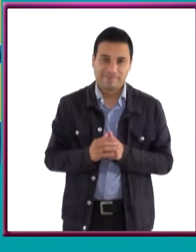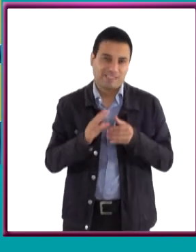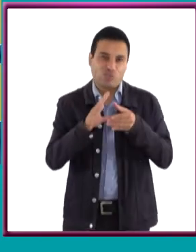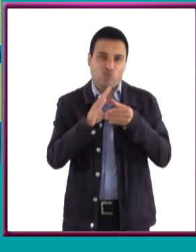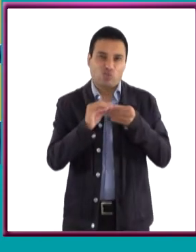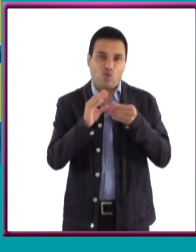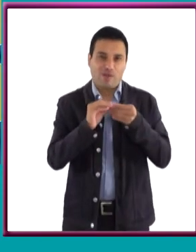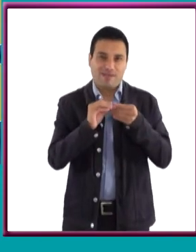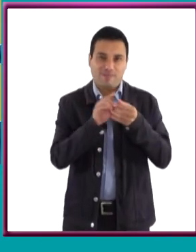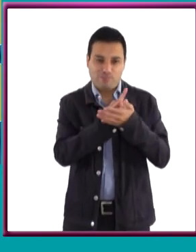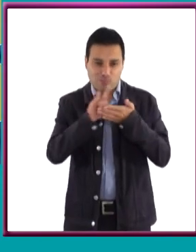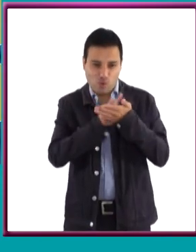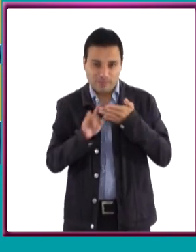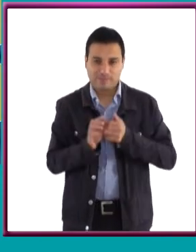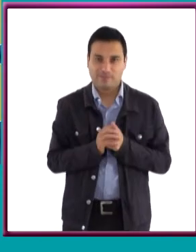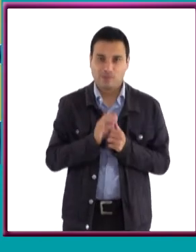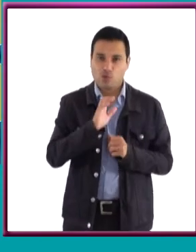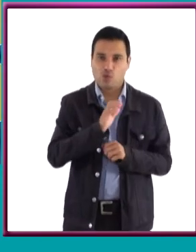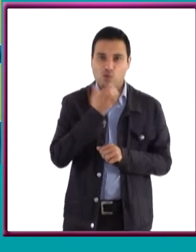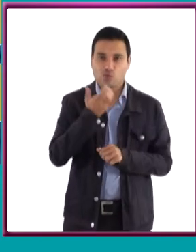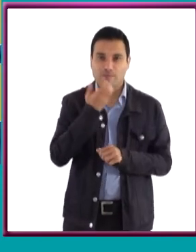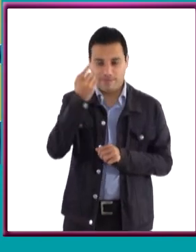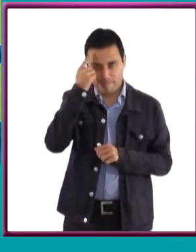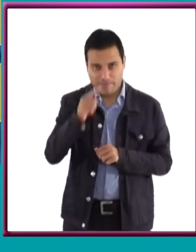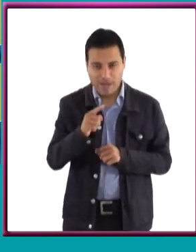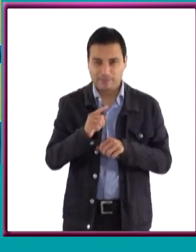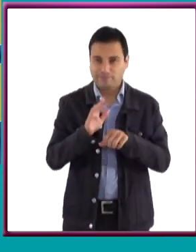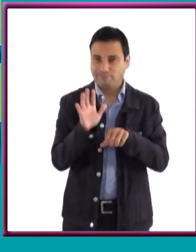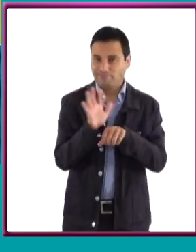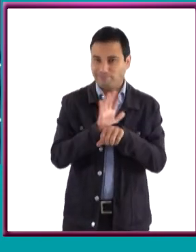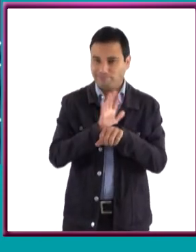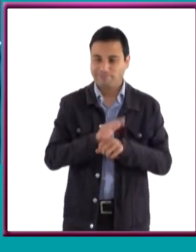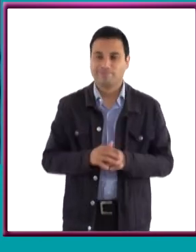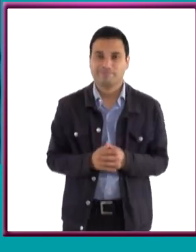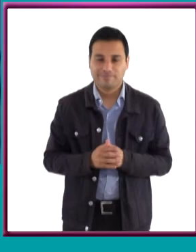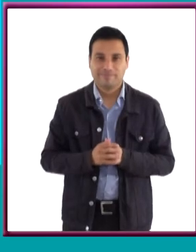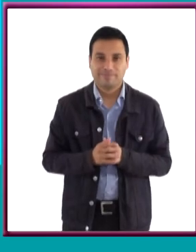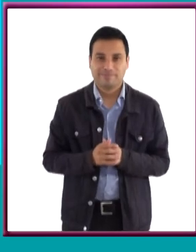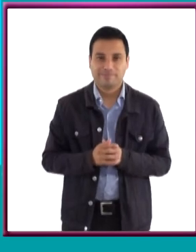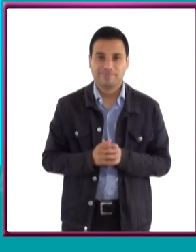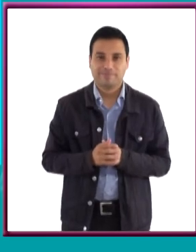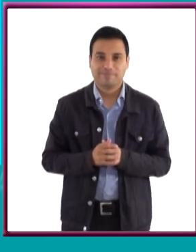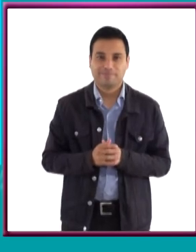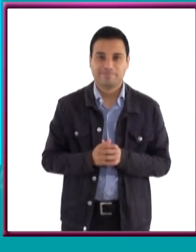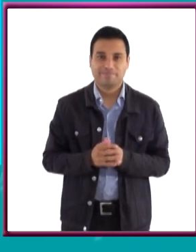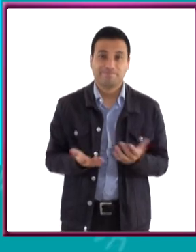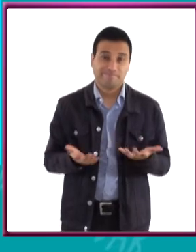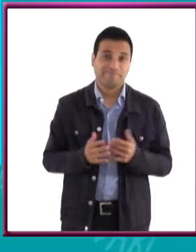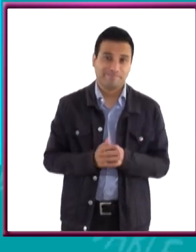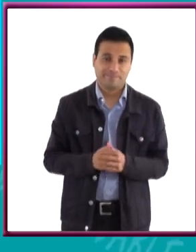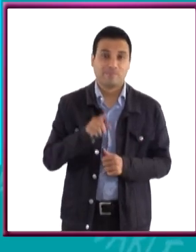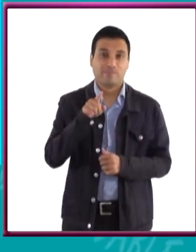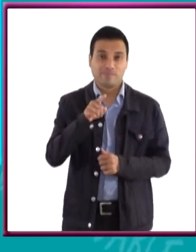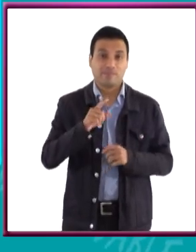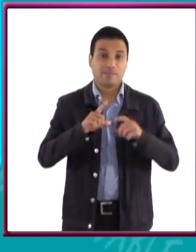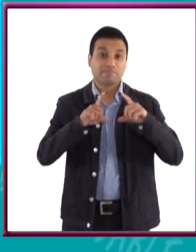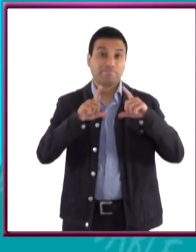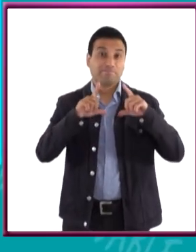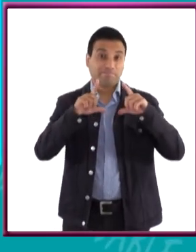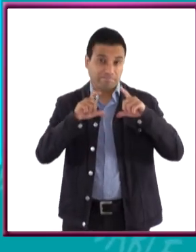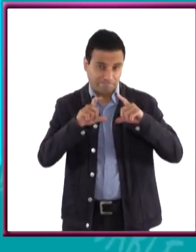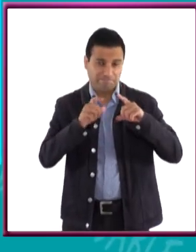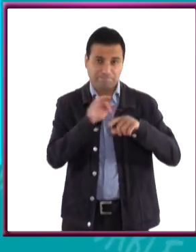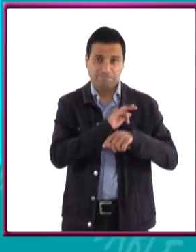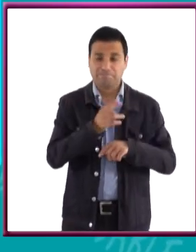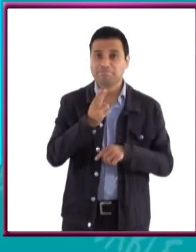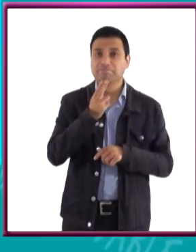o cuadros de animación y son muy utilizados en las producciones audiovisuales. Incluye la fotografía como parte de los cuadros